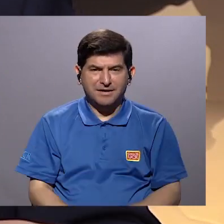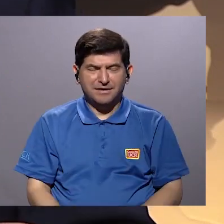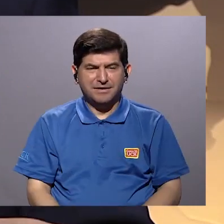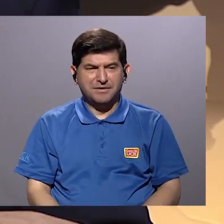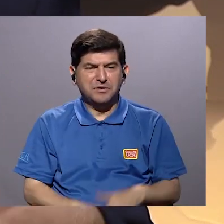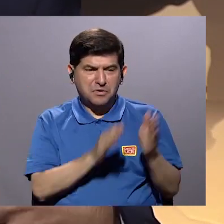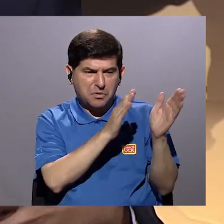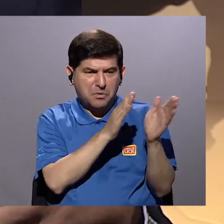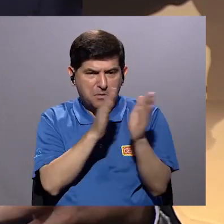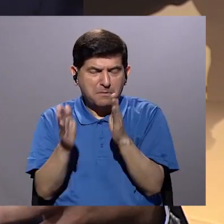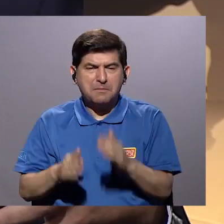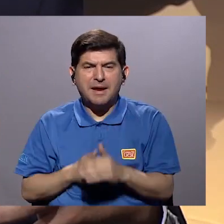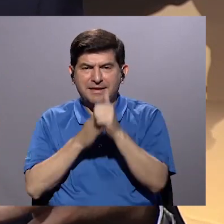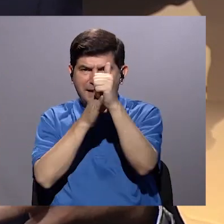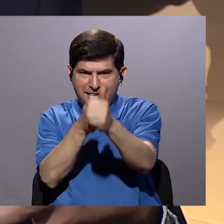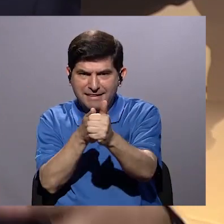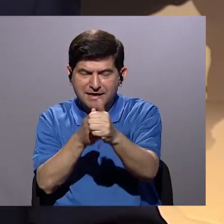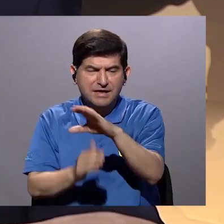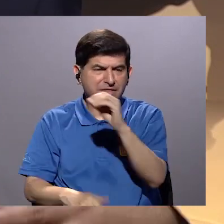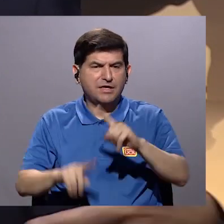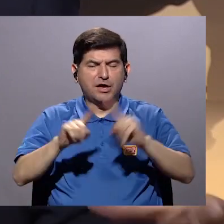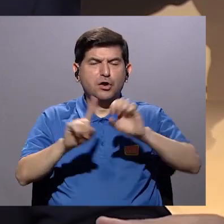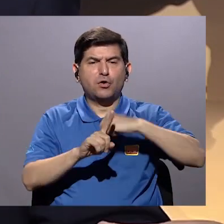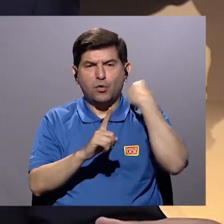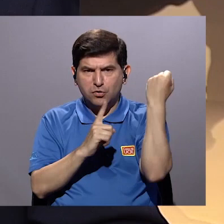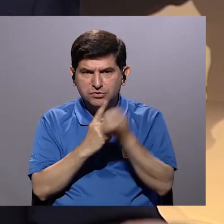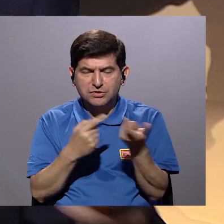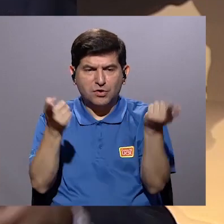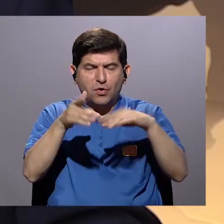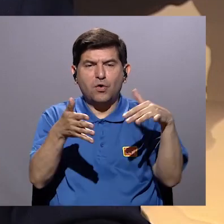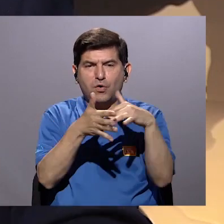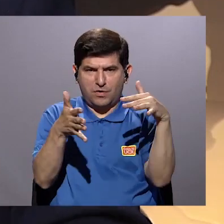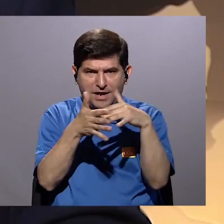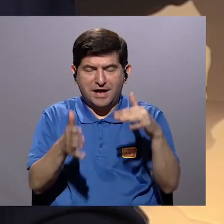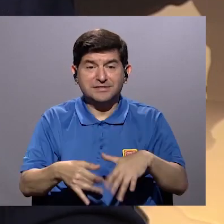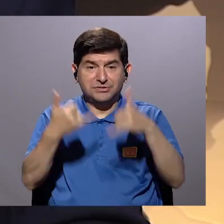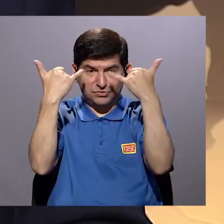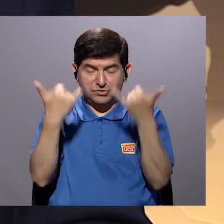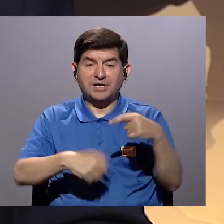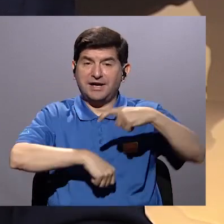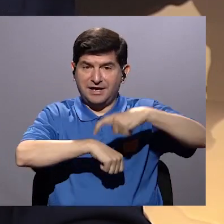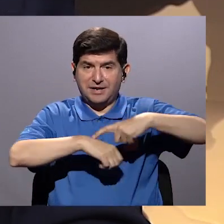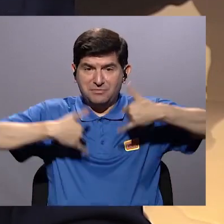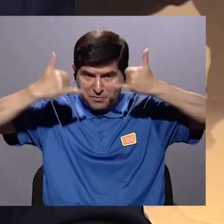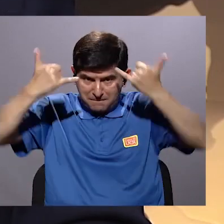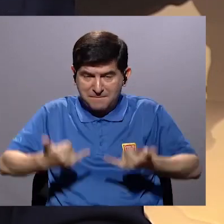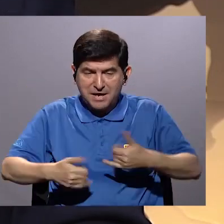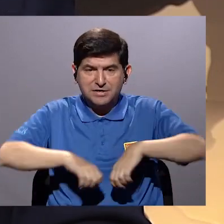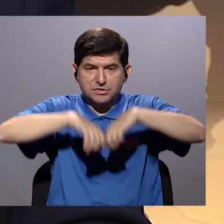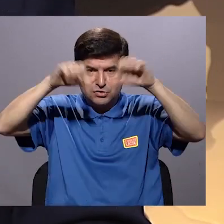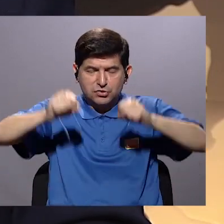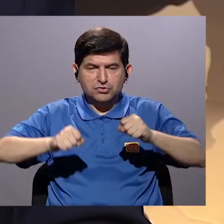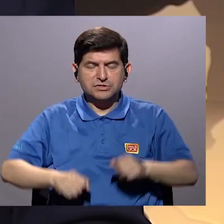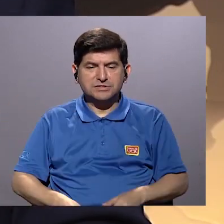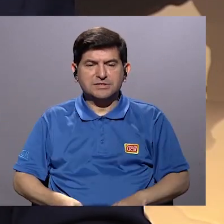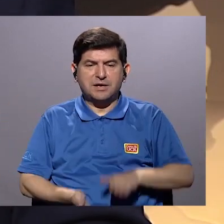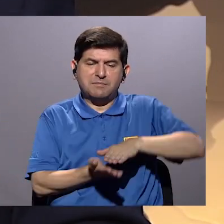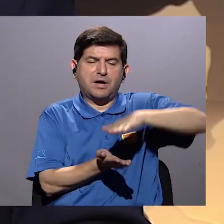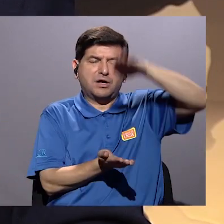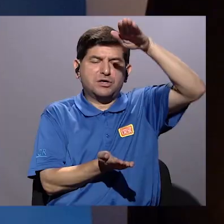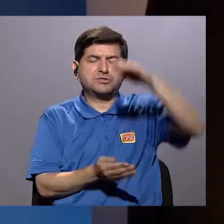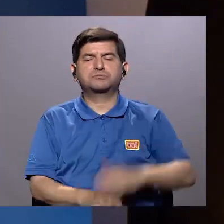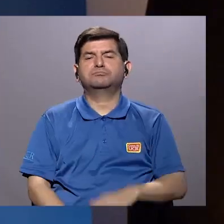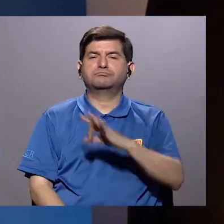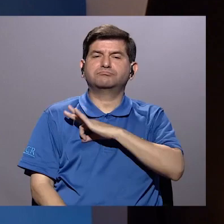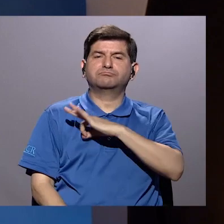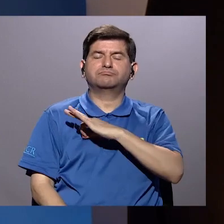planes pilotos o hay ciertas circunstancias y casos de estudio en el cual ya hoy en día sistemas de almacenamiento son rentables. Bueno,